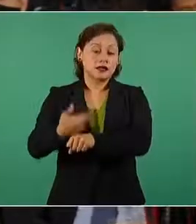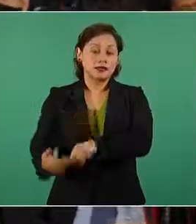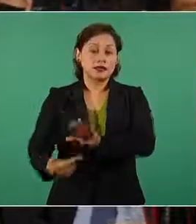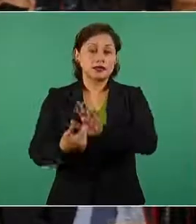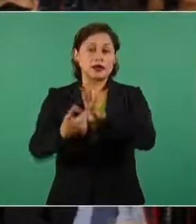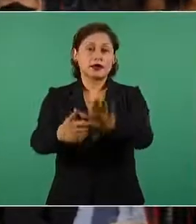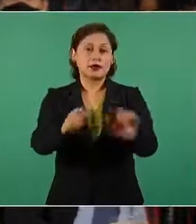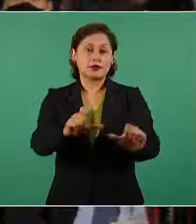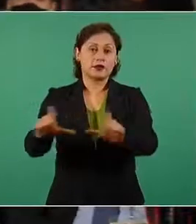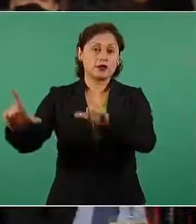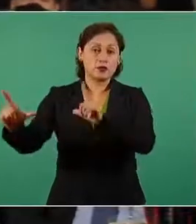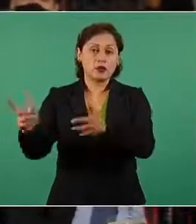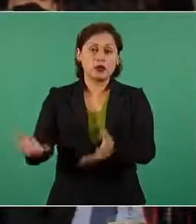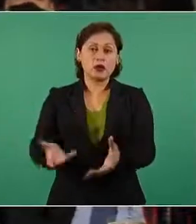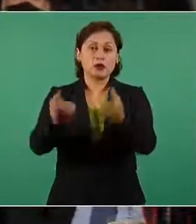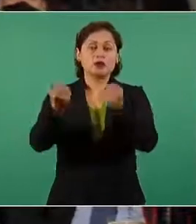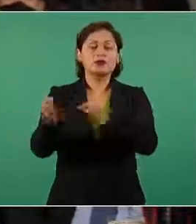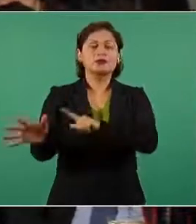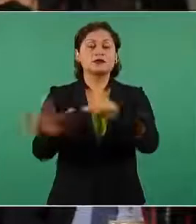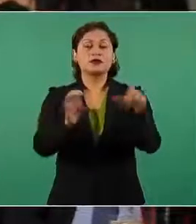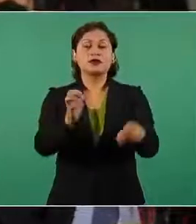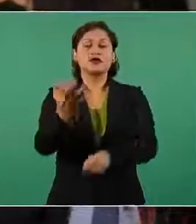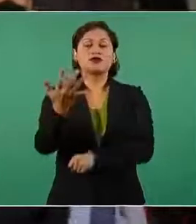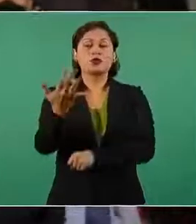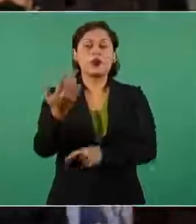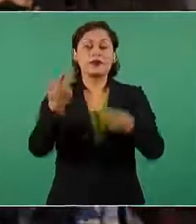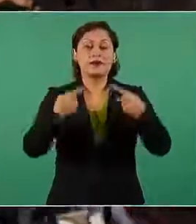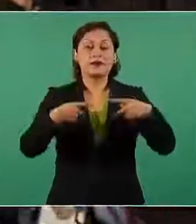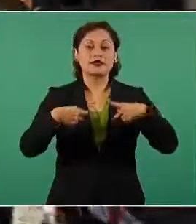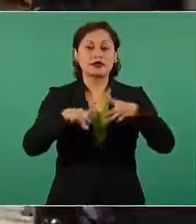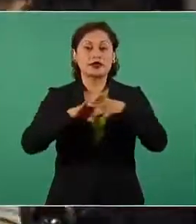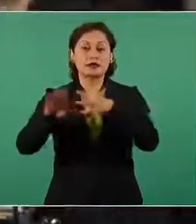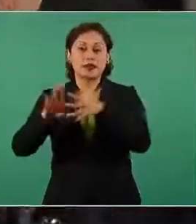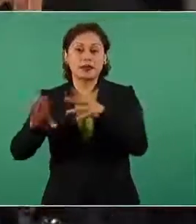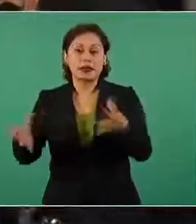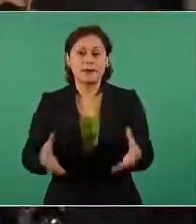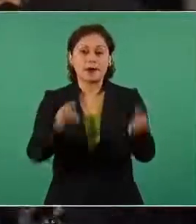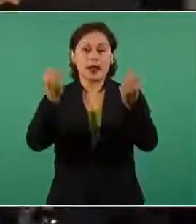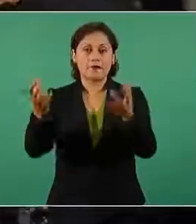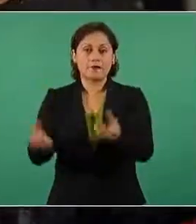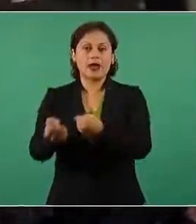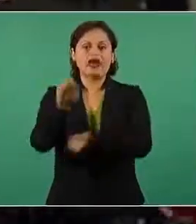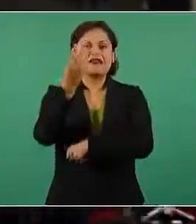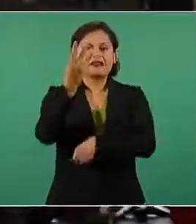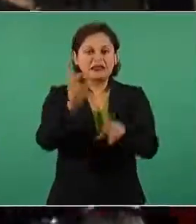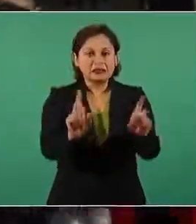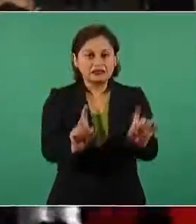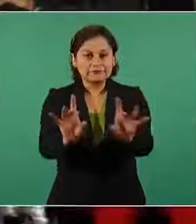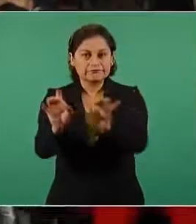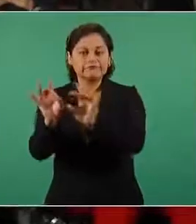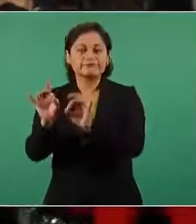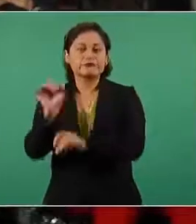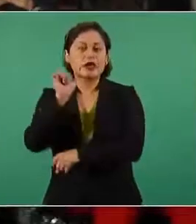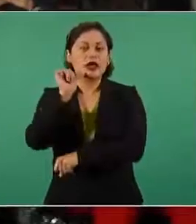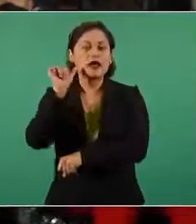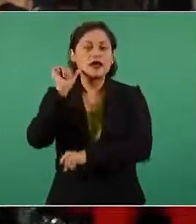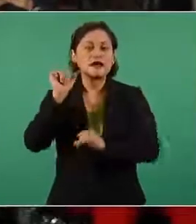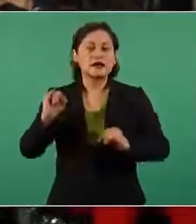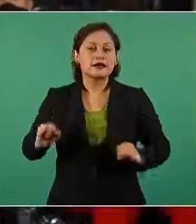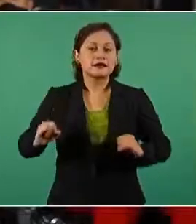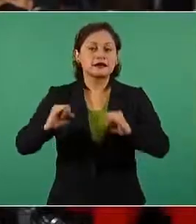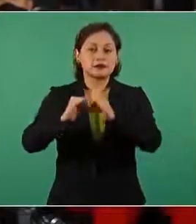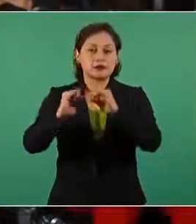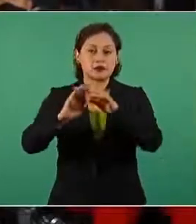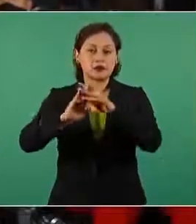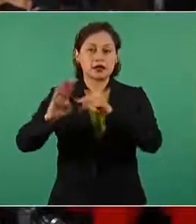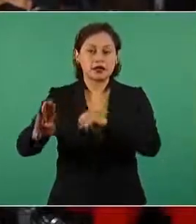a 750 migrantes tan solo en tres hechos. Y ayer el Instituto Nacional de Migración informaba el rescate